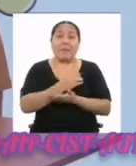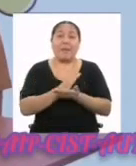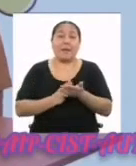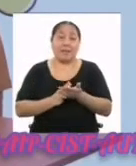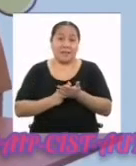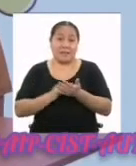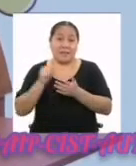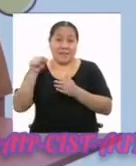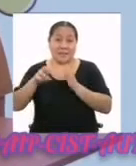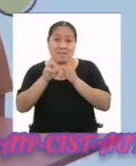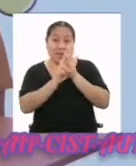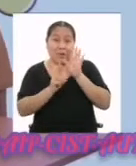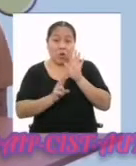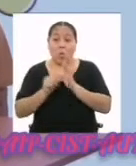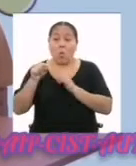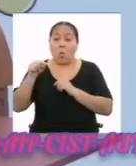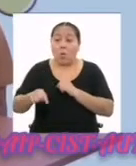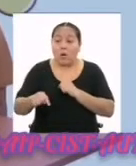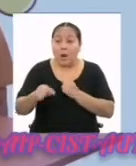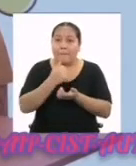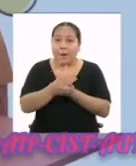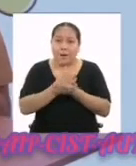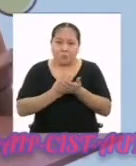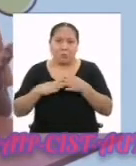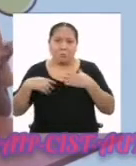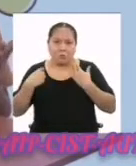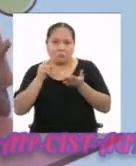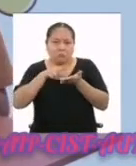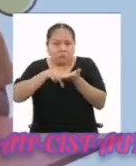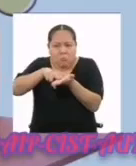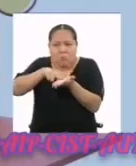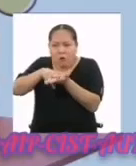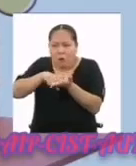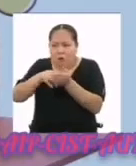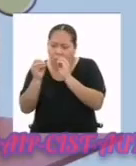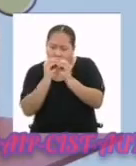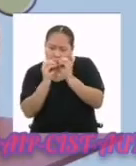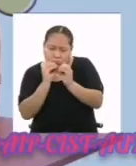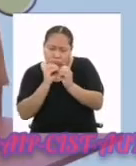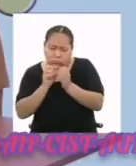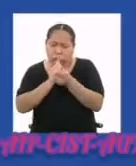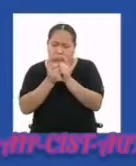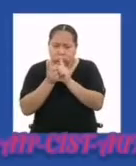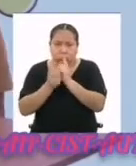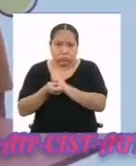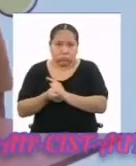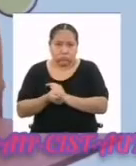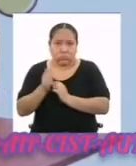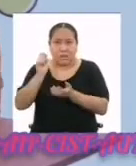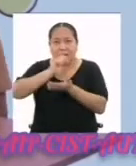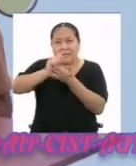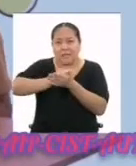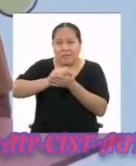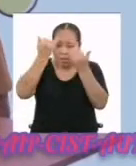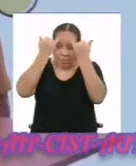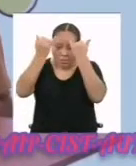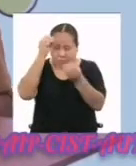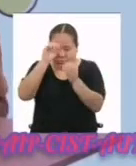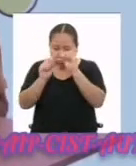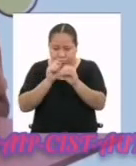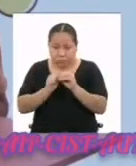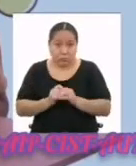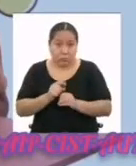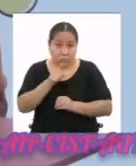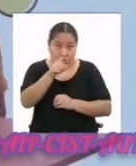reglamento. Una versión en la que podemos borrar cuantas veces queramos y también escribir todo lo que se les ocurra. Ustedes por ahí deben tener su